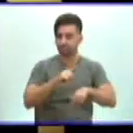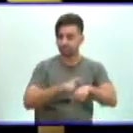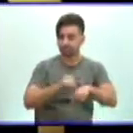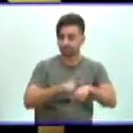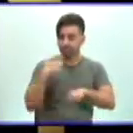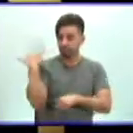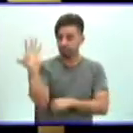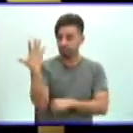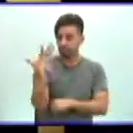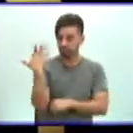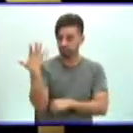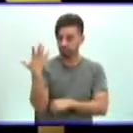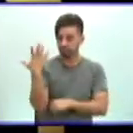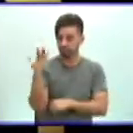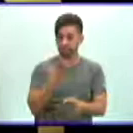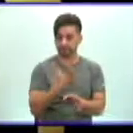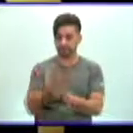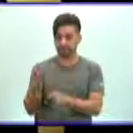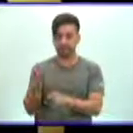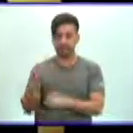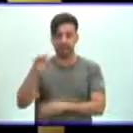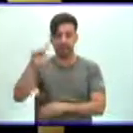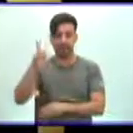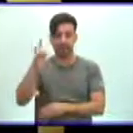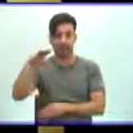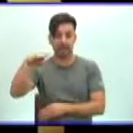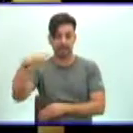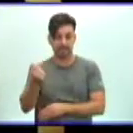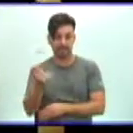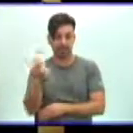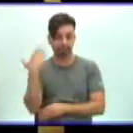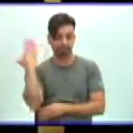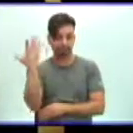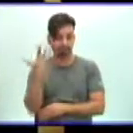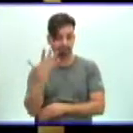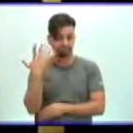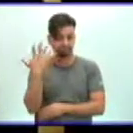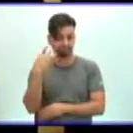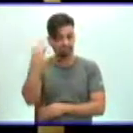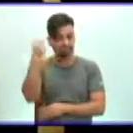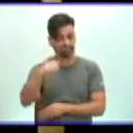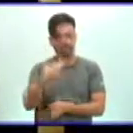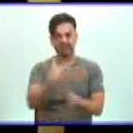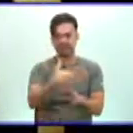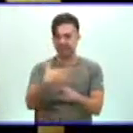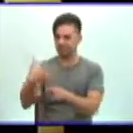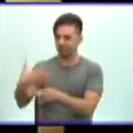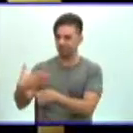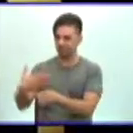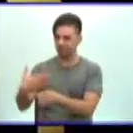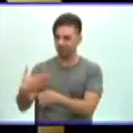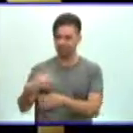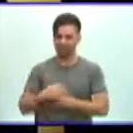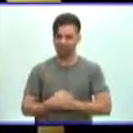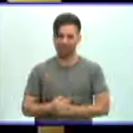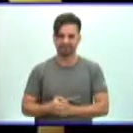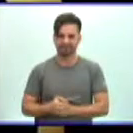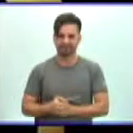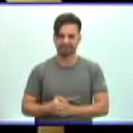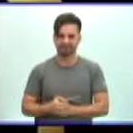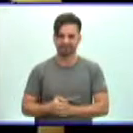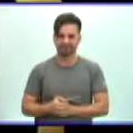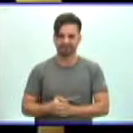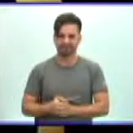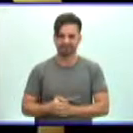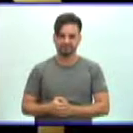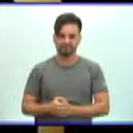tanto, ya sabes que no es lo mismo cuando hablamos de tiempo, del estado del tiempo y del clima. El